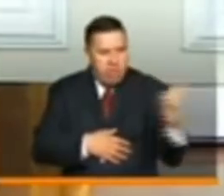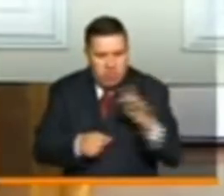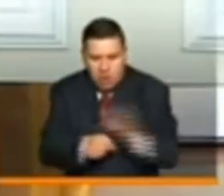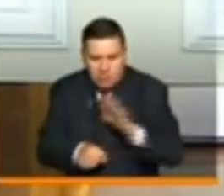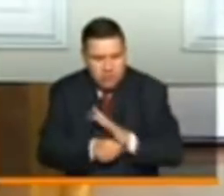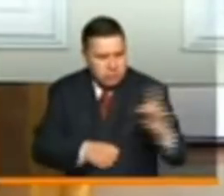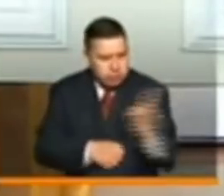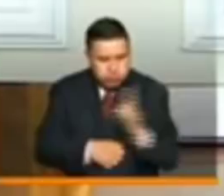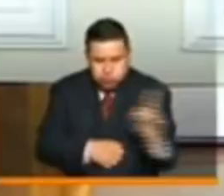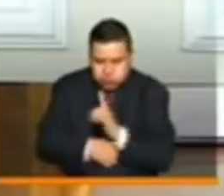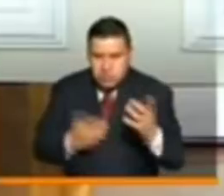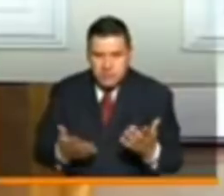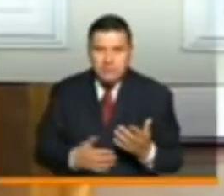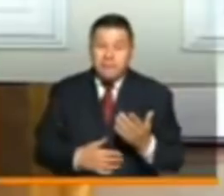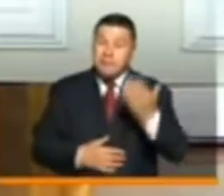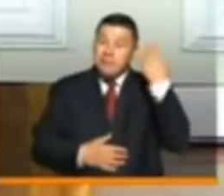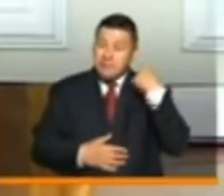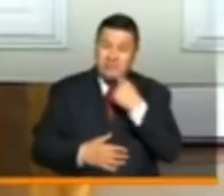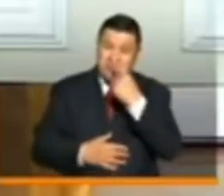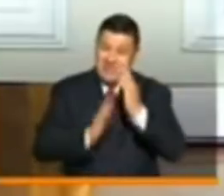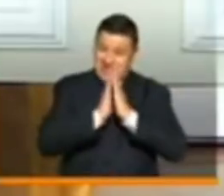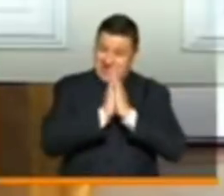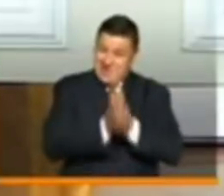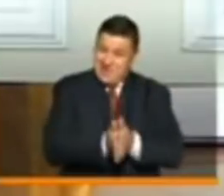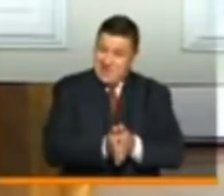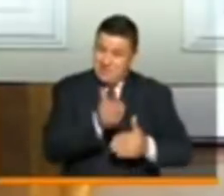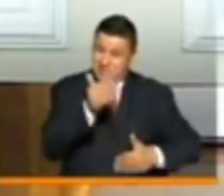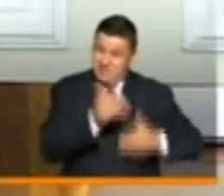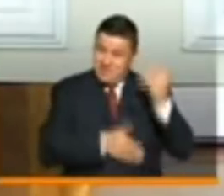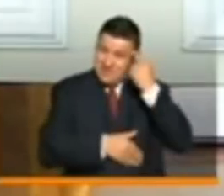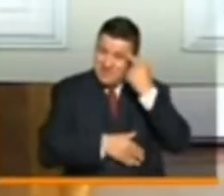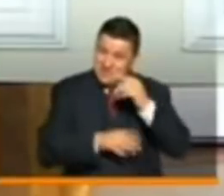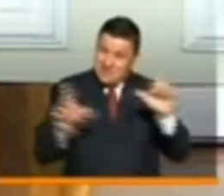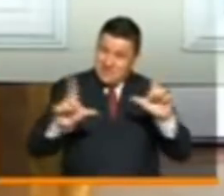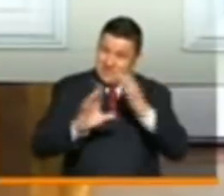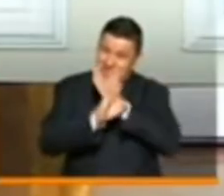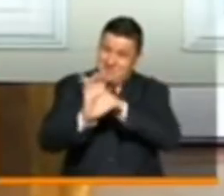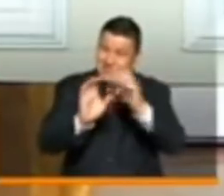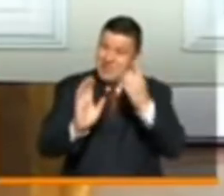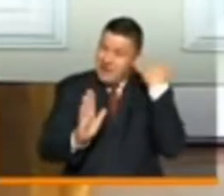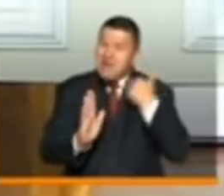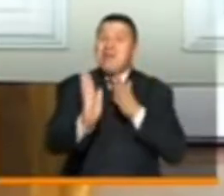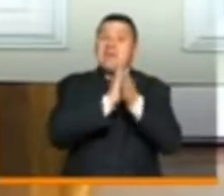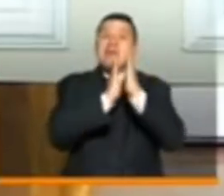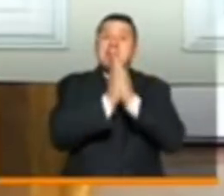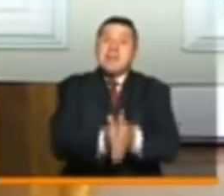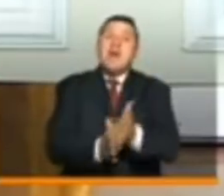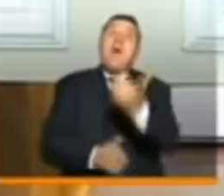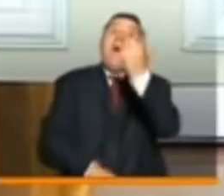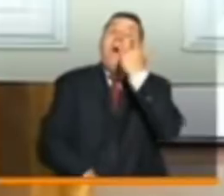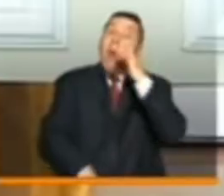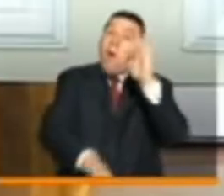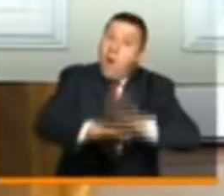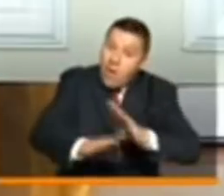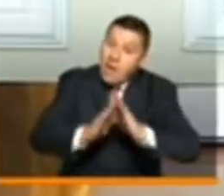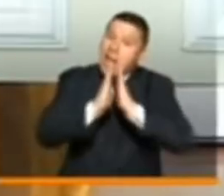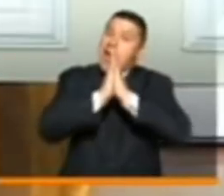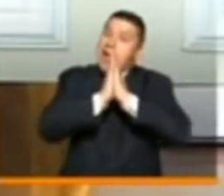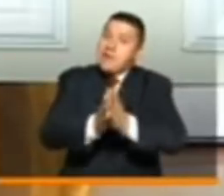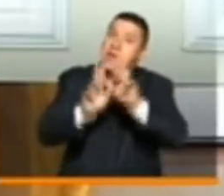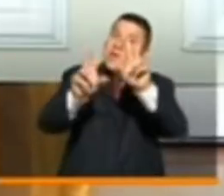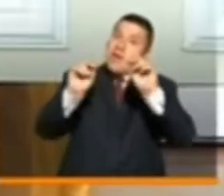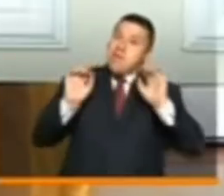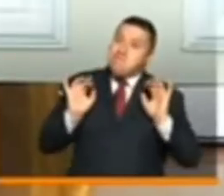nosotros en diciembre cuando el personal mes de diciembre en este espacio en prevención y acción alertamos al pueblo colombiano